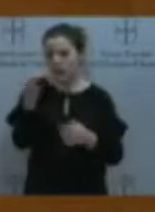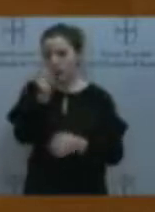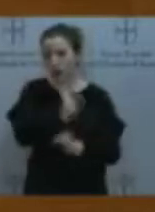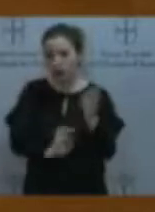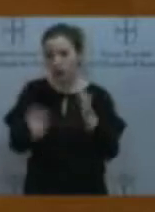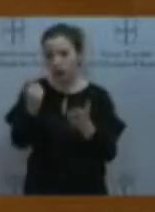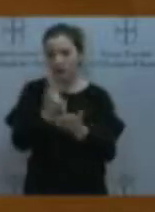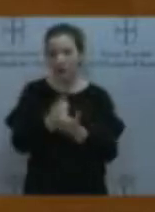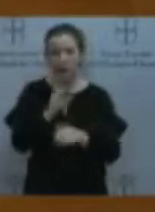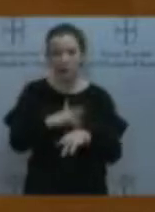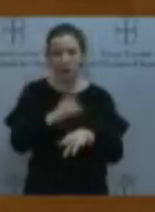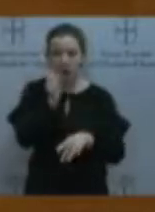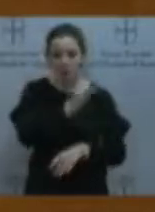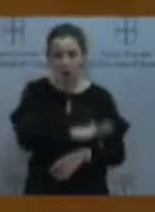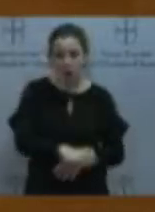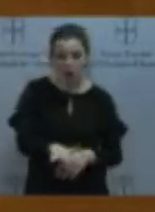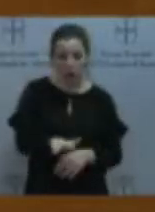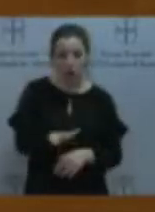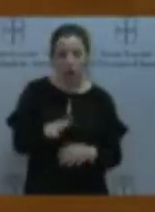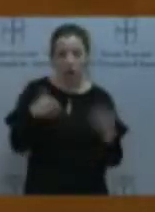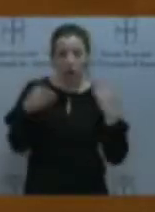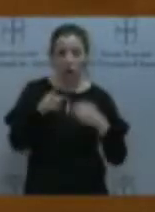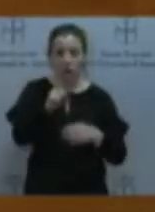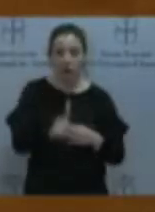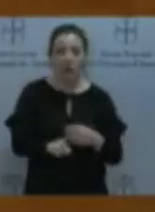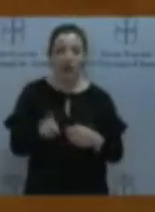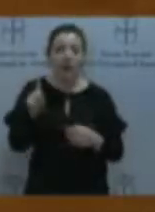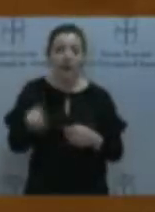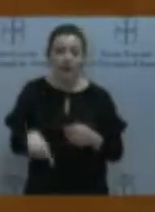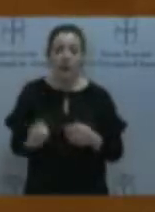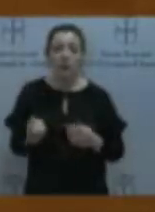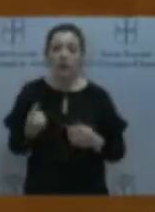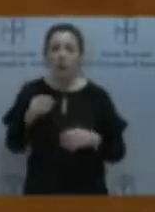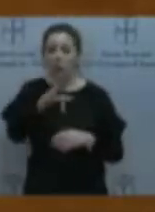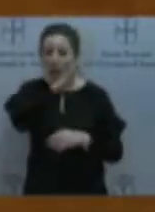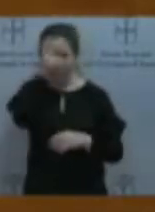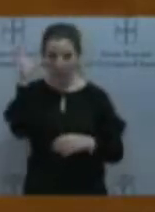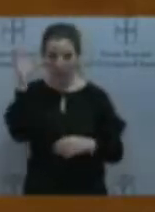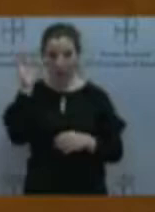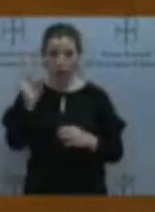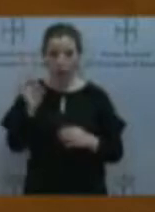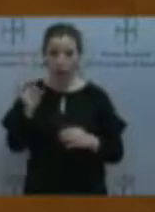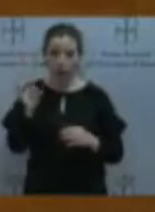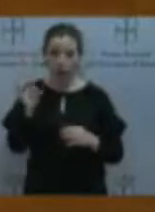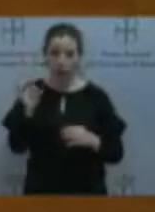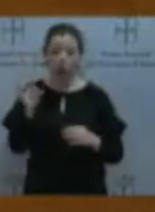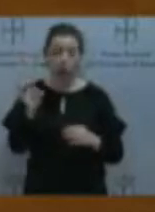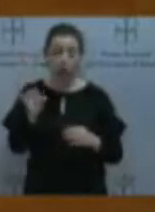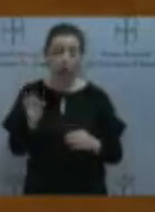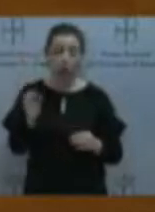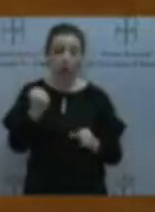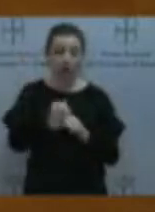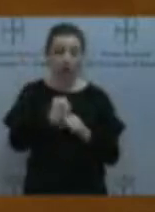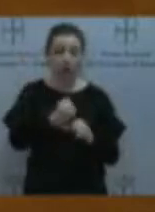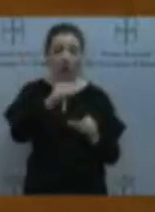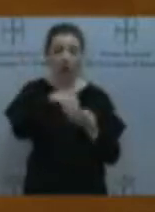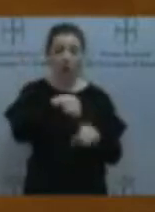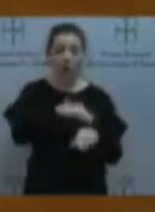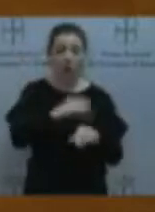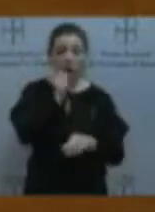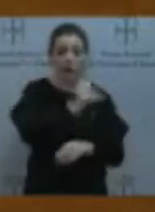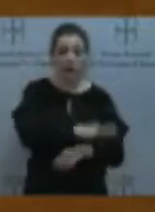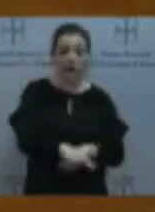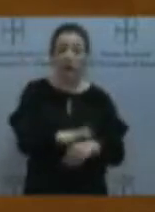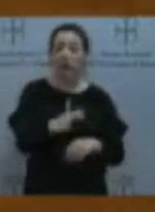ya también la enfermería que atiende en pediatría de atención primaria y a disminuir los cupos, ¿no? Esto podría resumir los siete puntos, pero